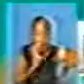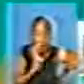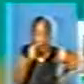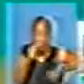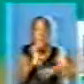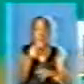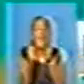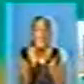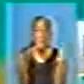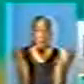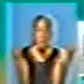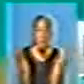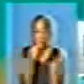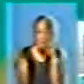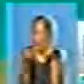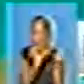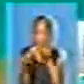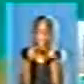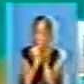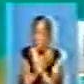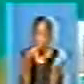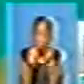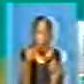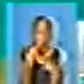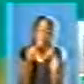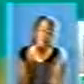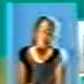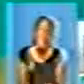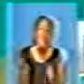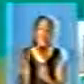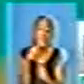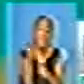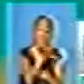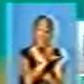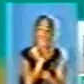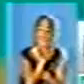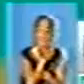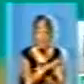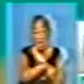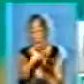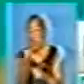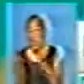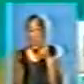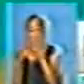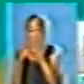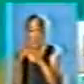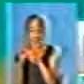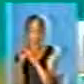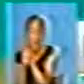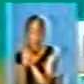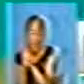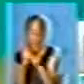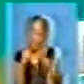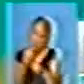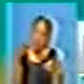evitar las líneas literalmente entre los dirigentes y los gremialistas que se encontraban